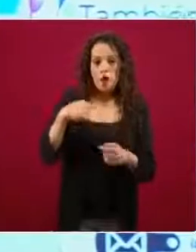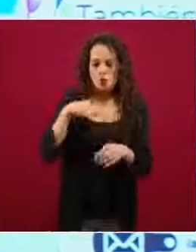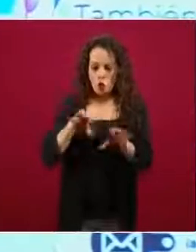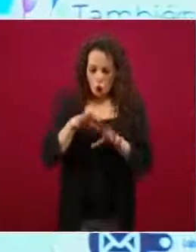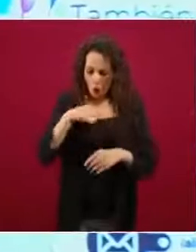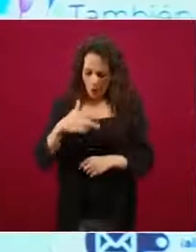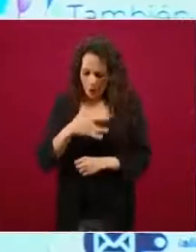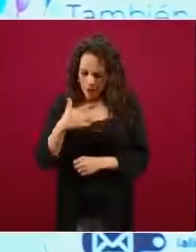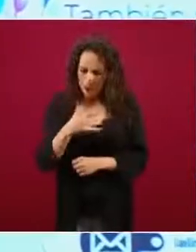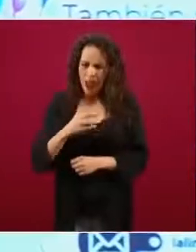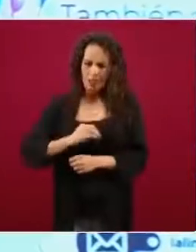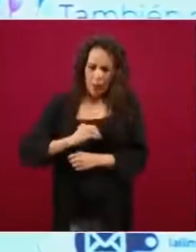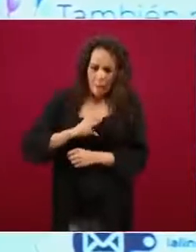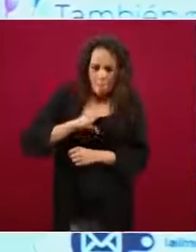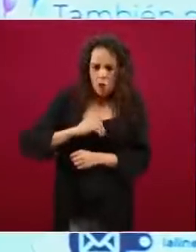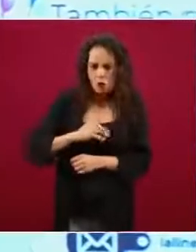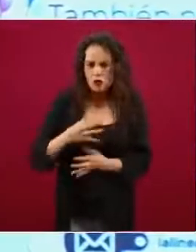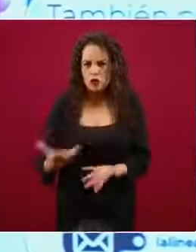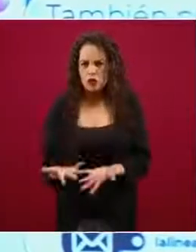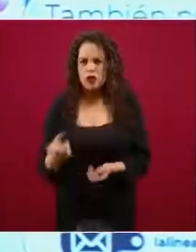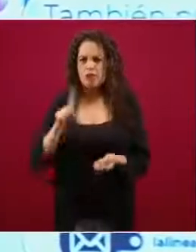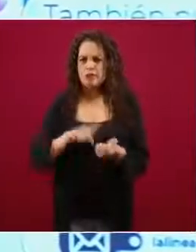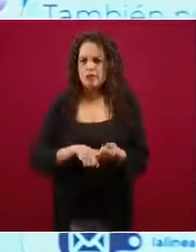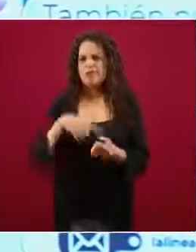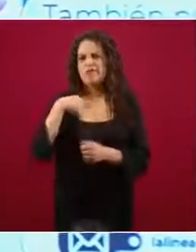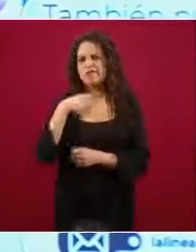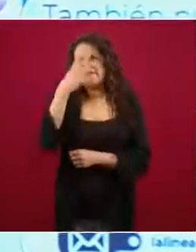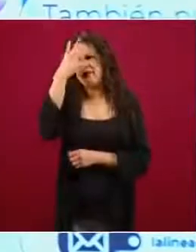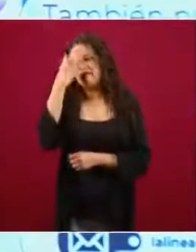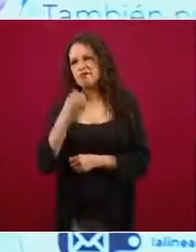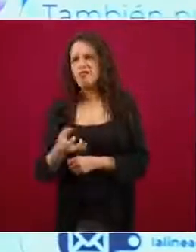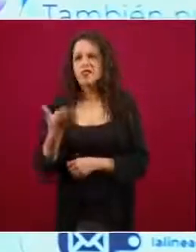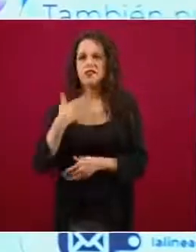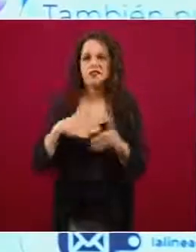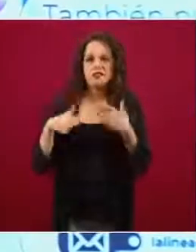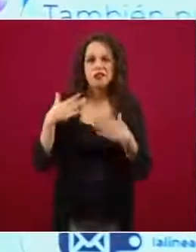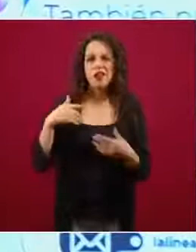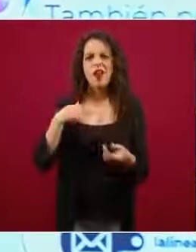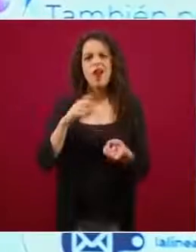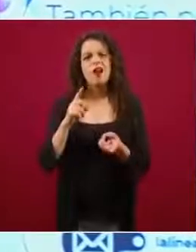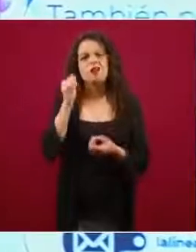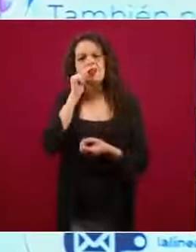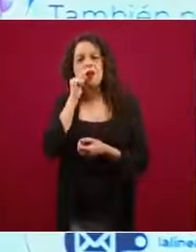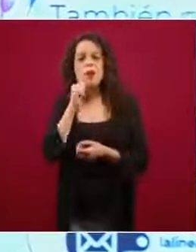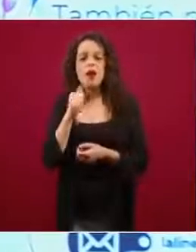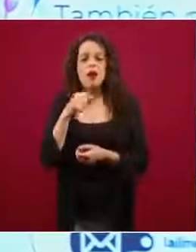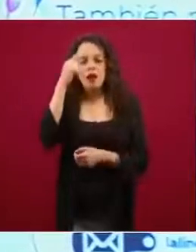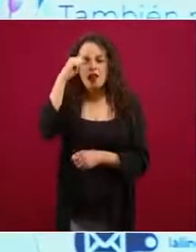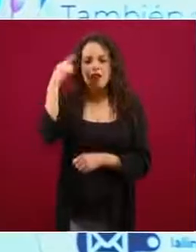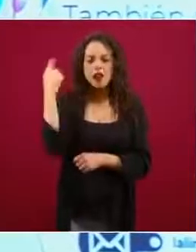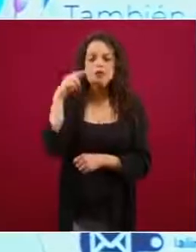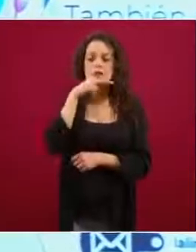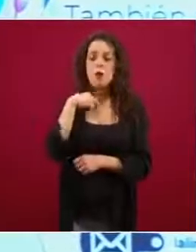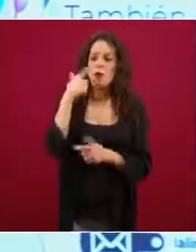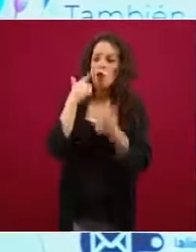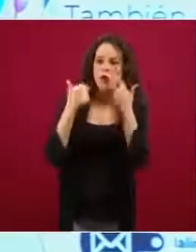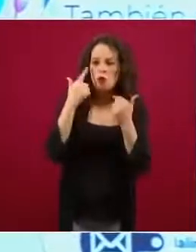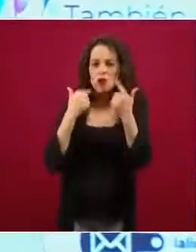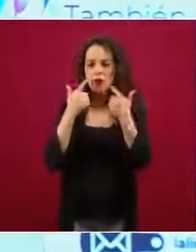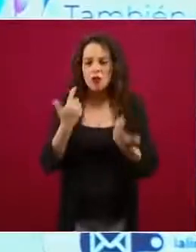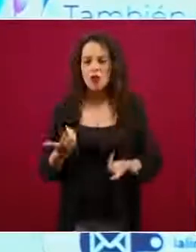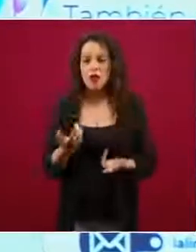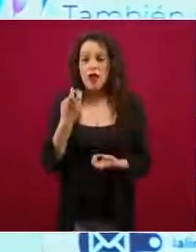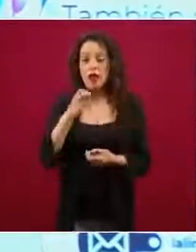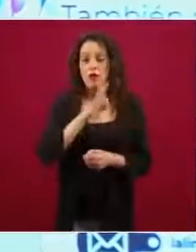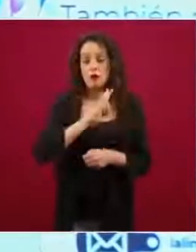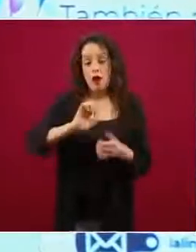por irritabilidad, angustia, tristeza, llanto fácil, y se puede complicar en un trastorno de ansiedad o en un